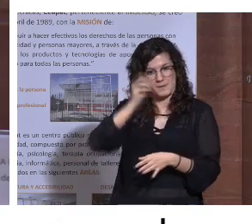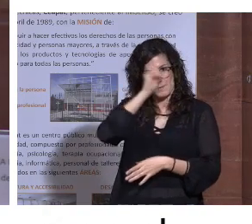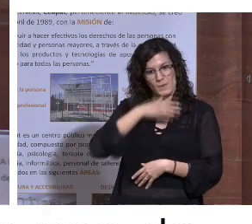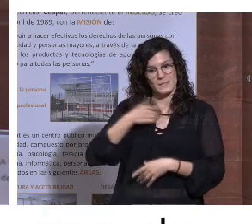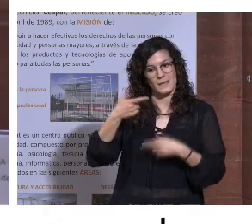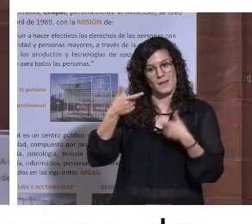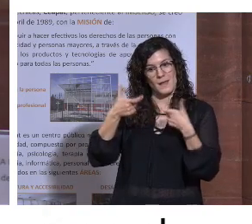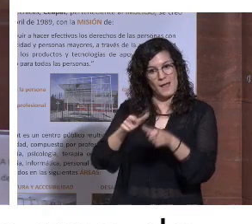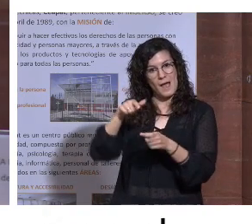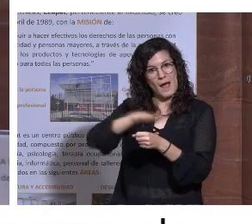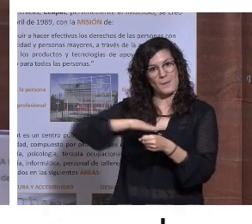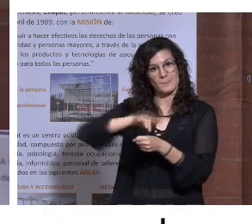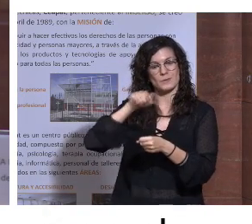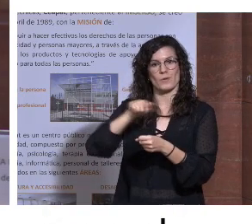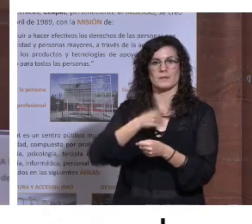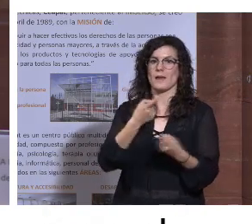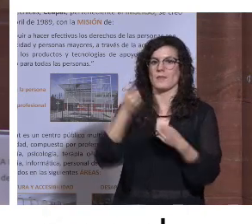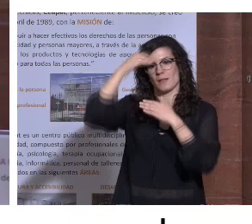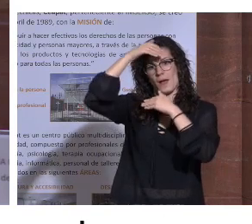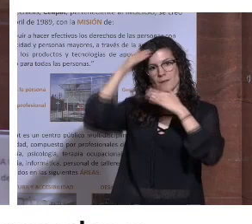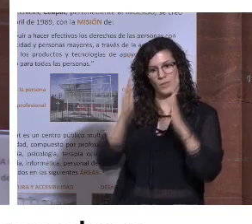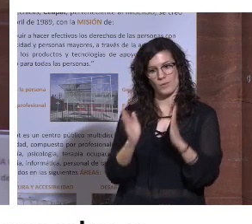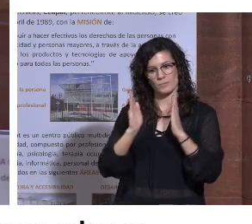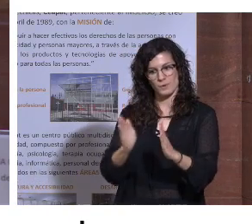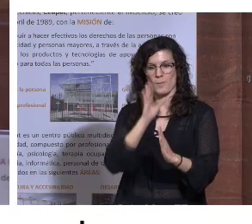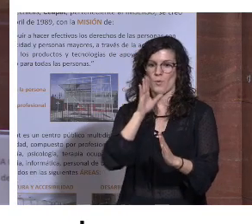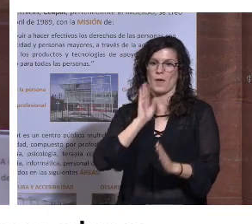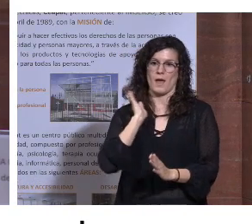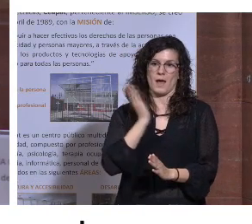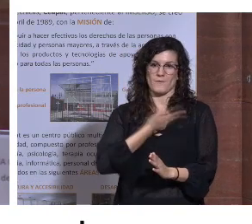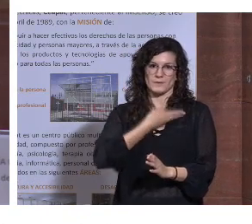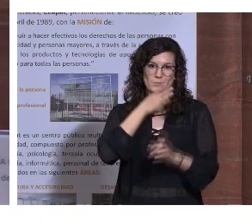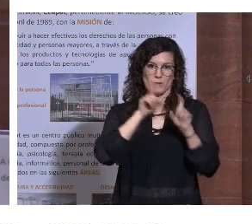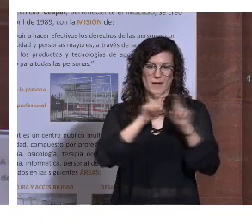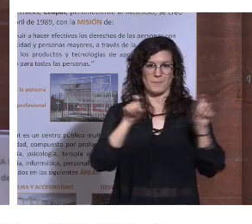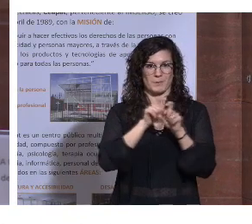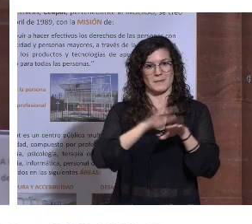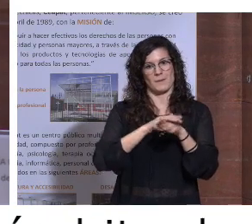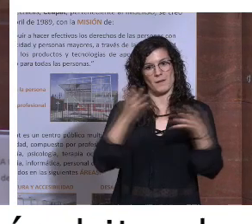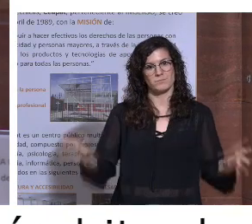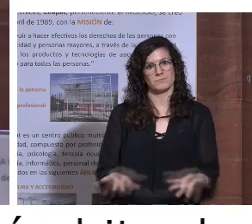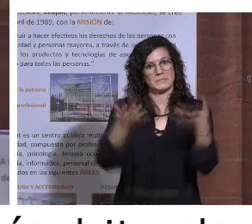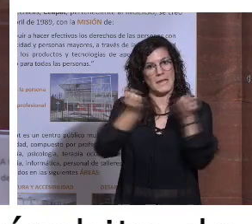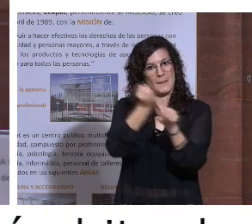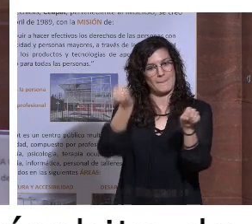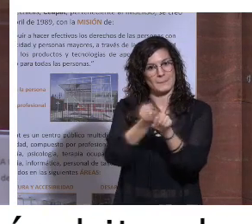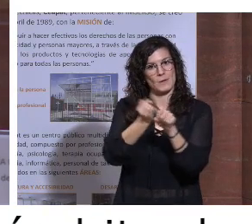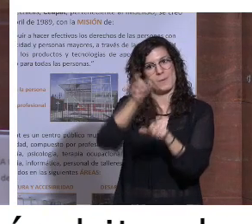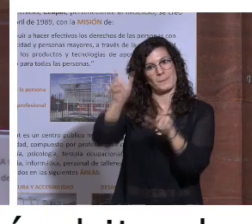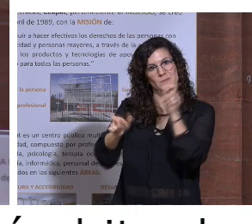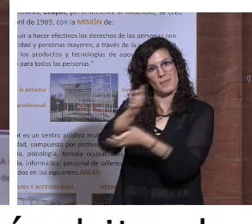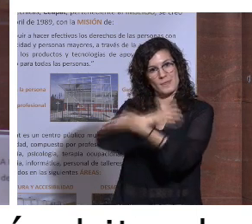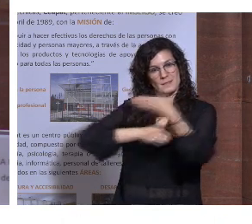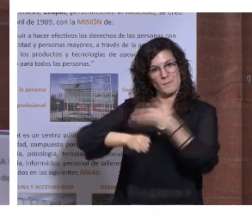el que vamos a prestar cierta atención porque nos afecta como organización que estamos en el ámbito de promover el empleo, ¿no? para las personas con